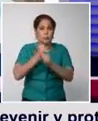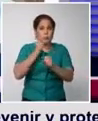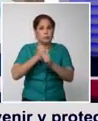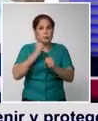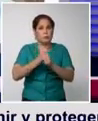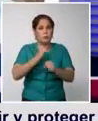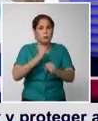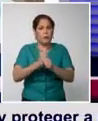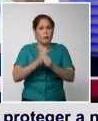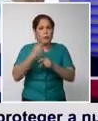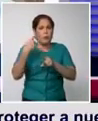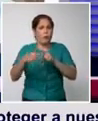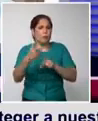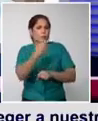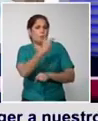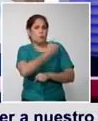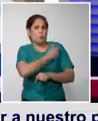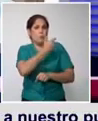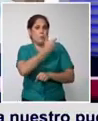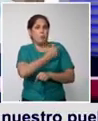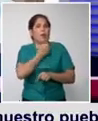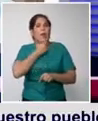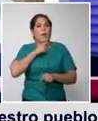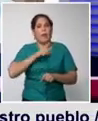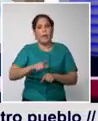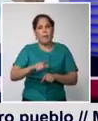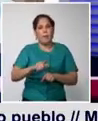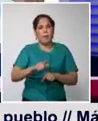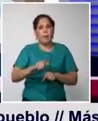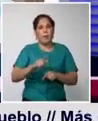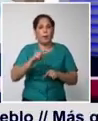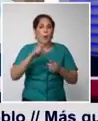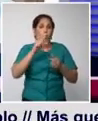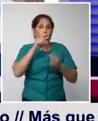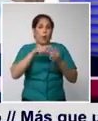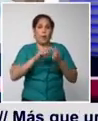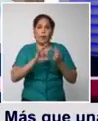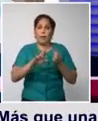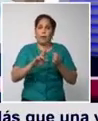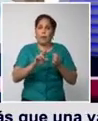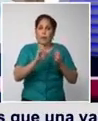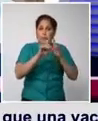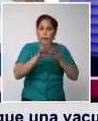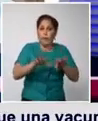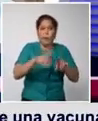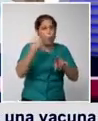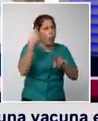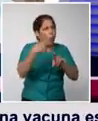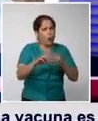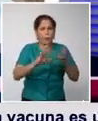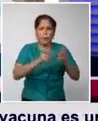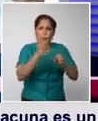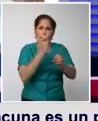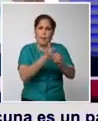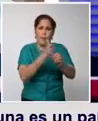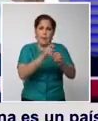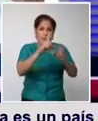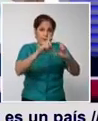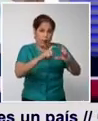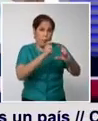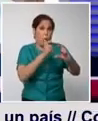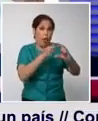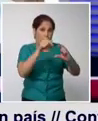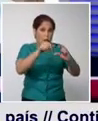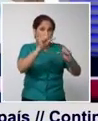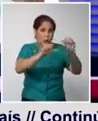un candidato vacunal, por ejemplo, con la proteína de la nucleocápsida del virus, que ya es otro antígeno vacunal al cual se